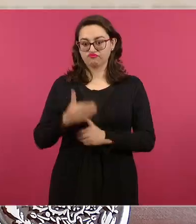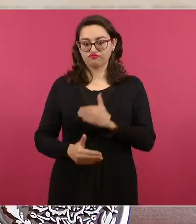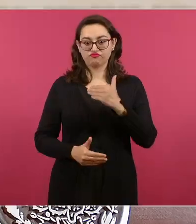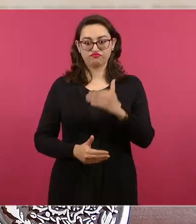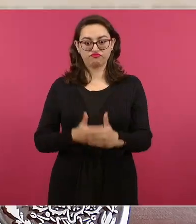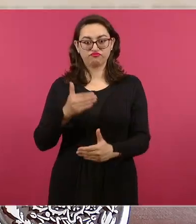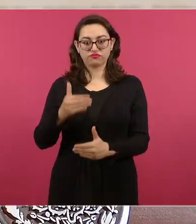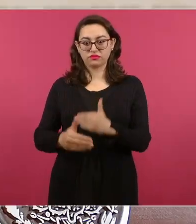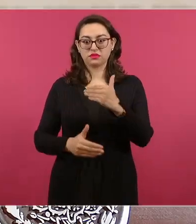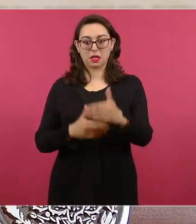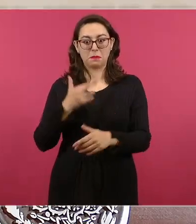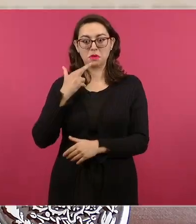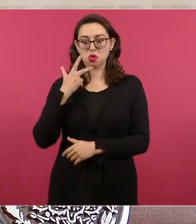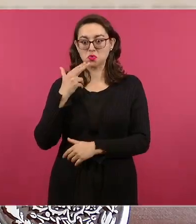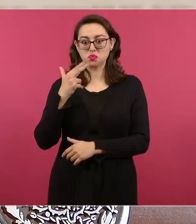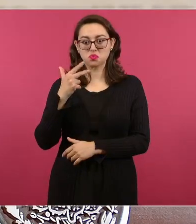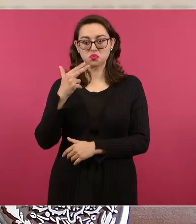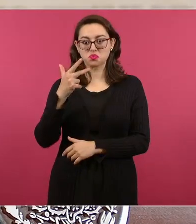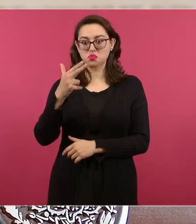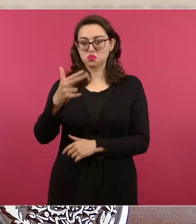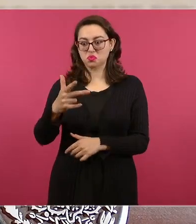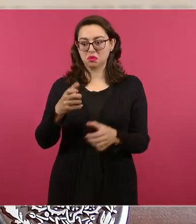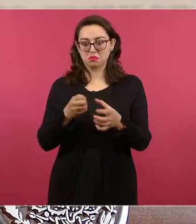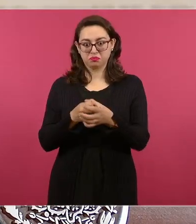el número de